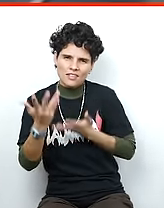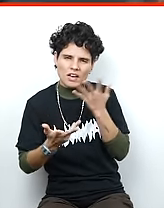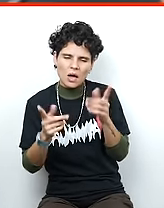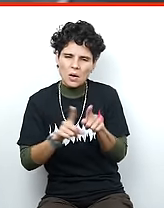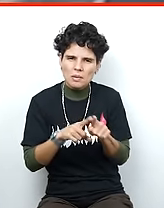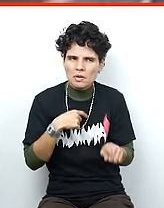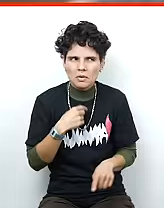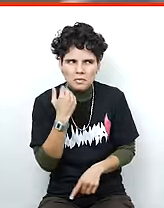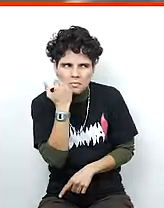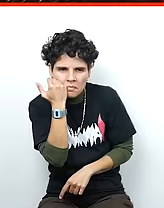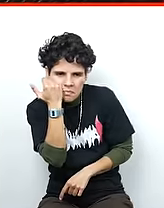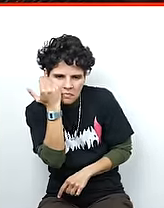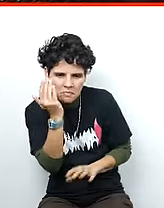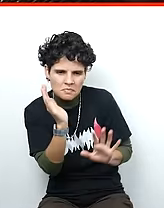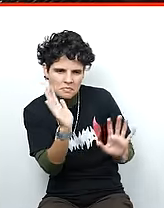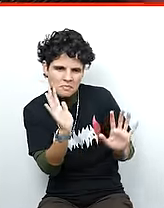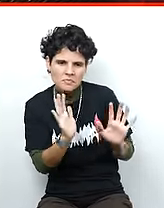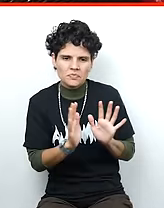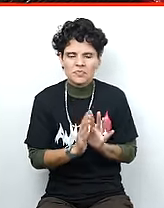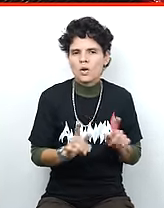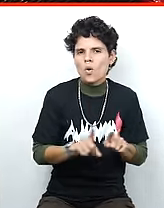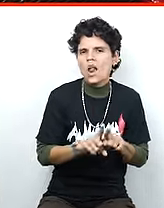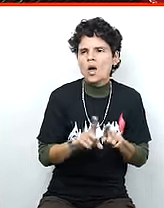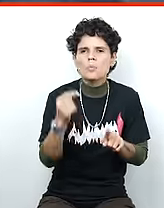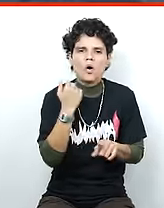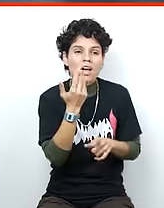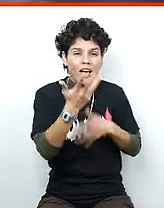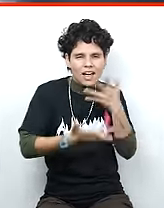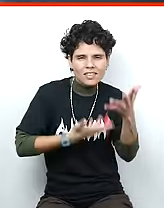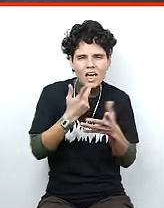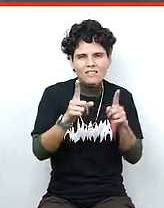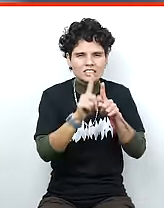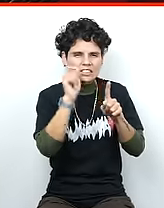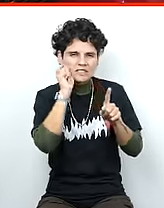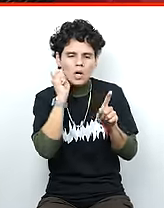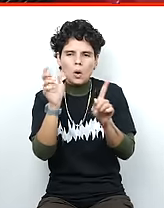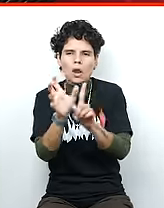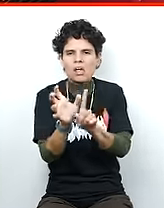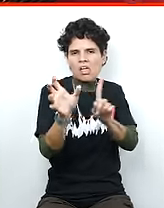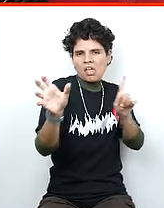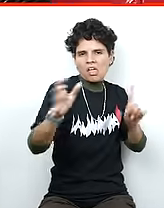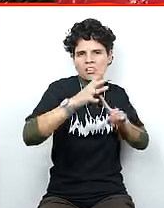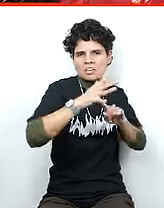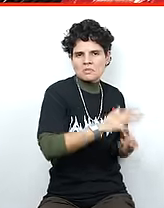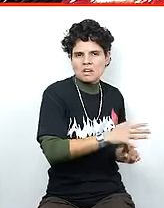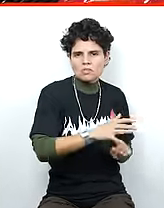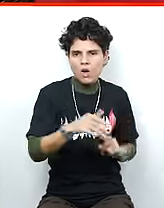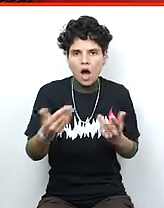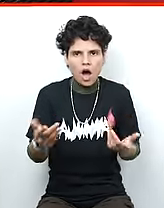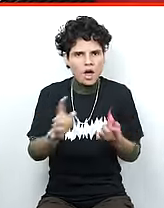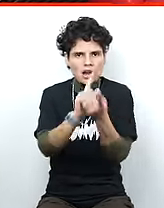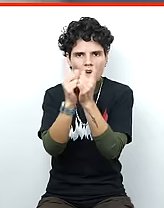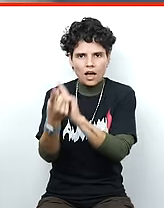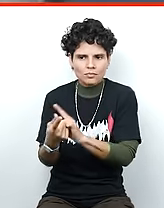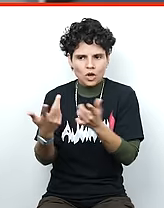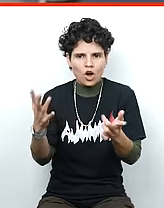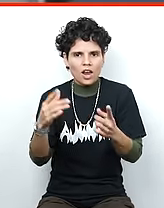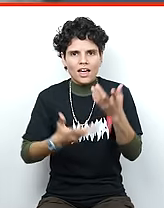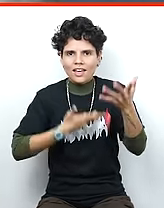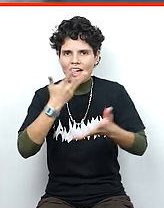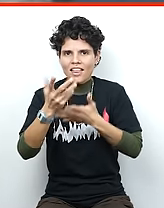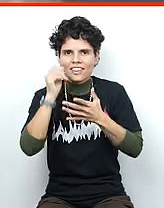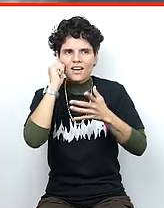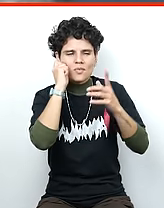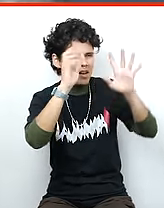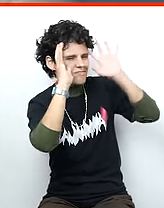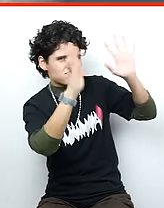no sí. Me atrevía, ¿me entendí? Pero en ese momento el que cantaba era como discriminado, sí, como separado. Y hoy día el que canta la lleva, sí, pues bueno, mira, sí, cómo ha cambiado. Que eso es lo bonito, porque